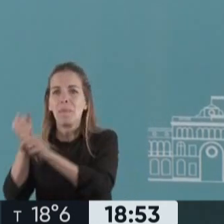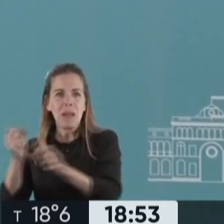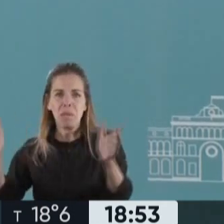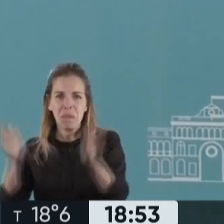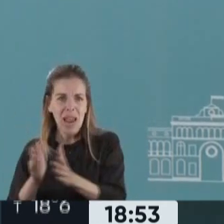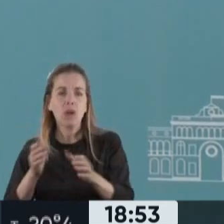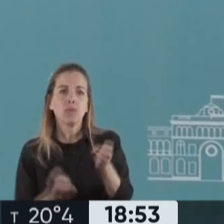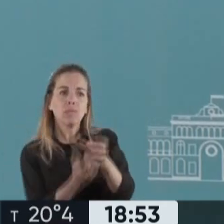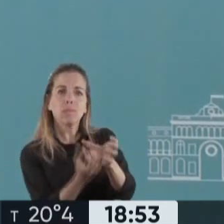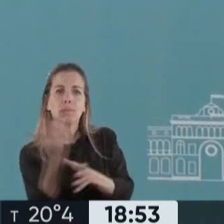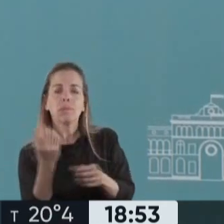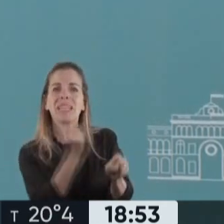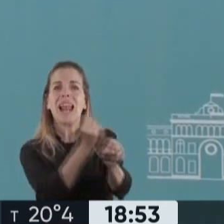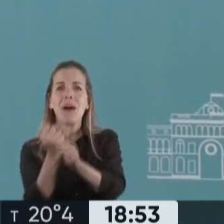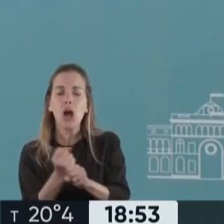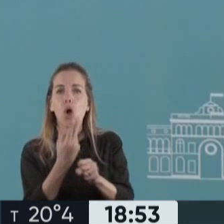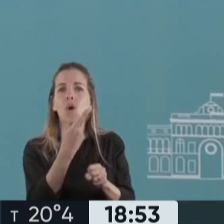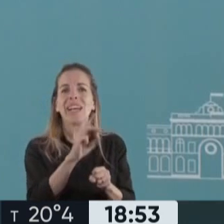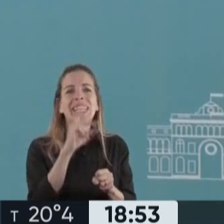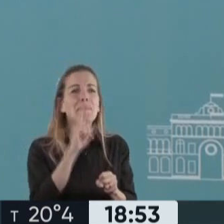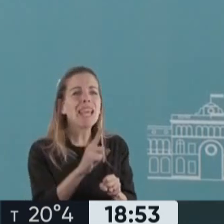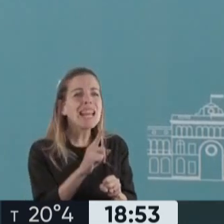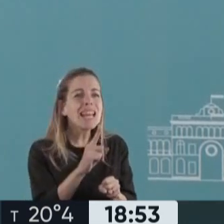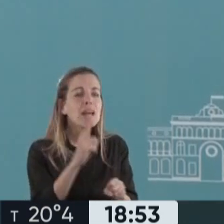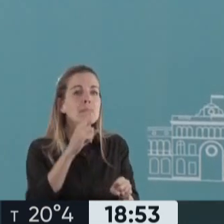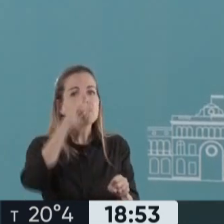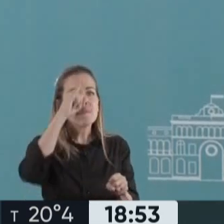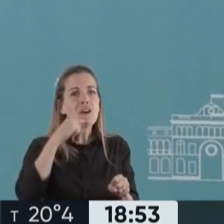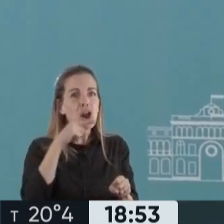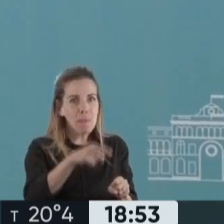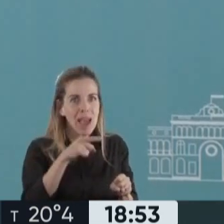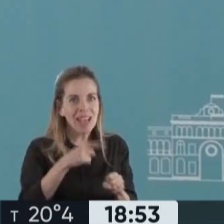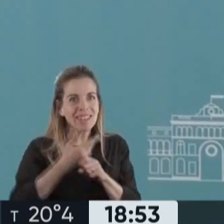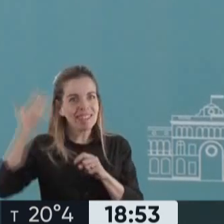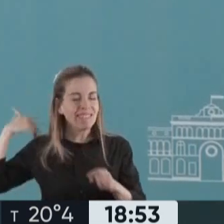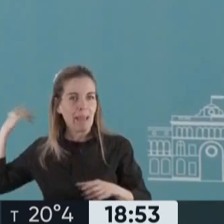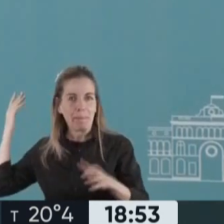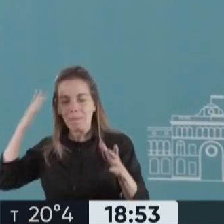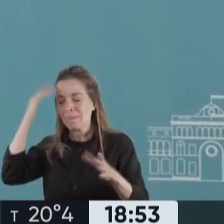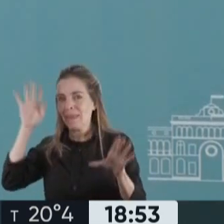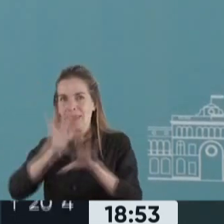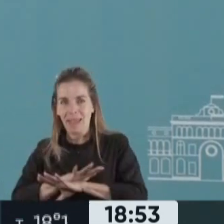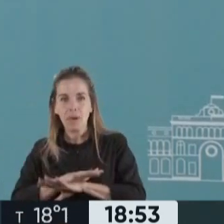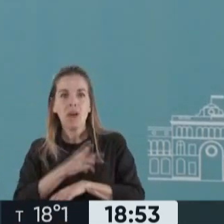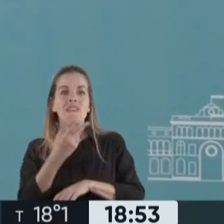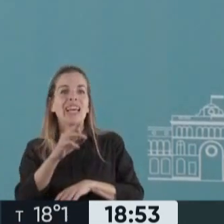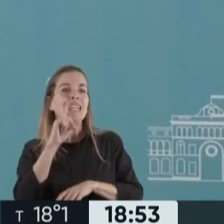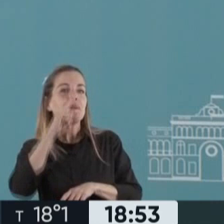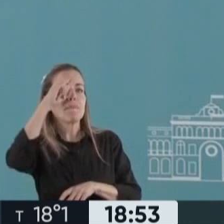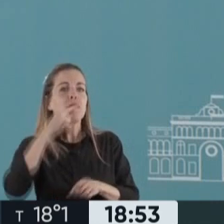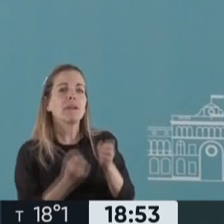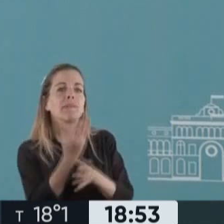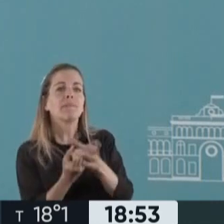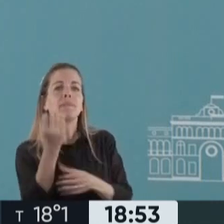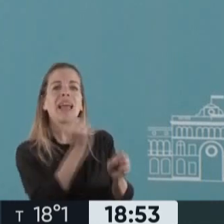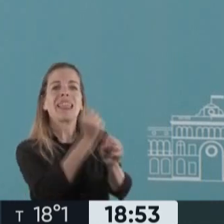empleos, 20.000 por mes, no por día, como les dije en alguna conferencia de prensa rápido y me equivoqué. Así que ese crecimiento